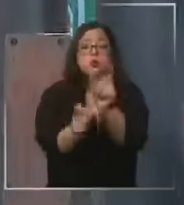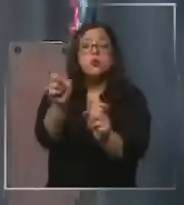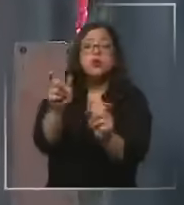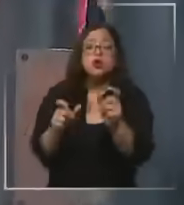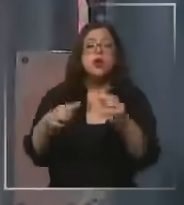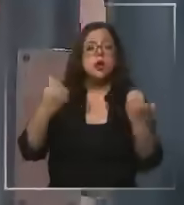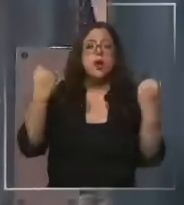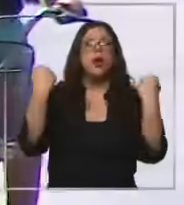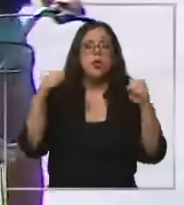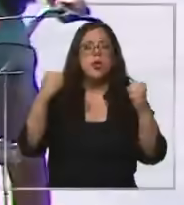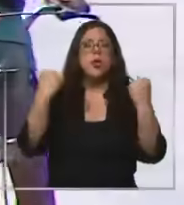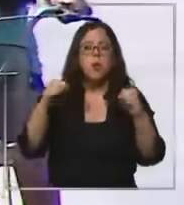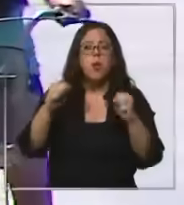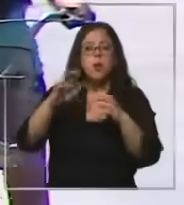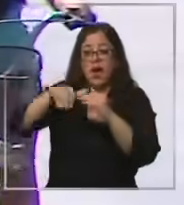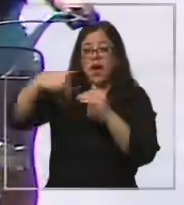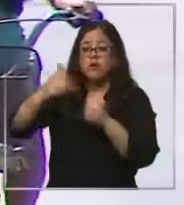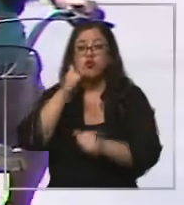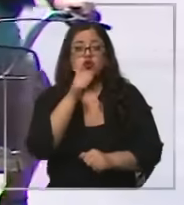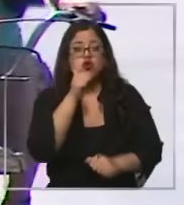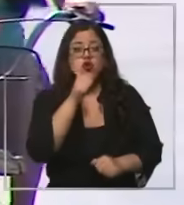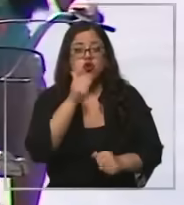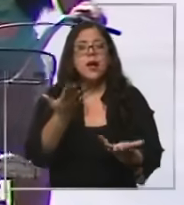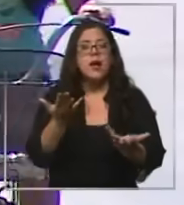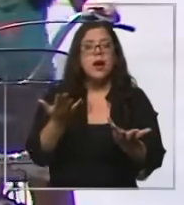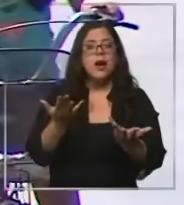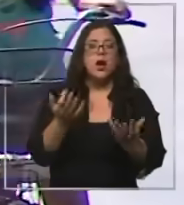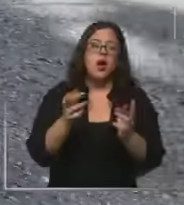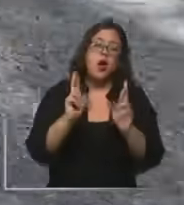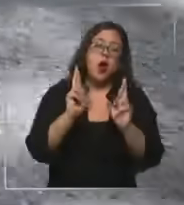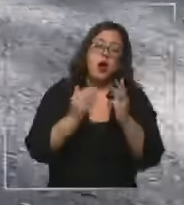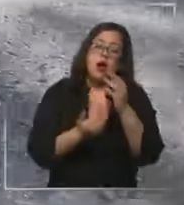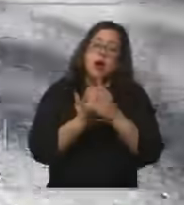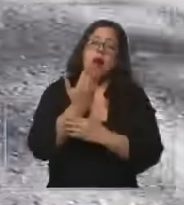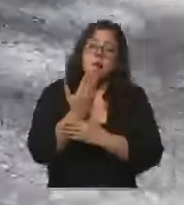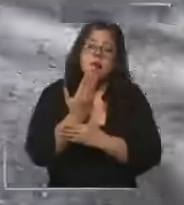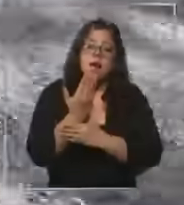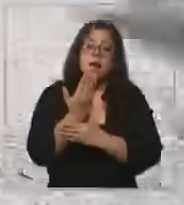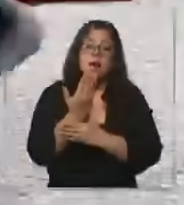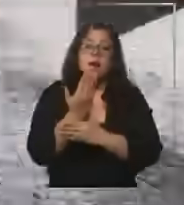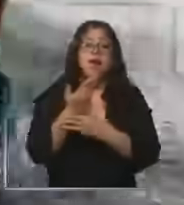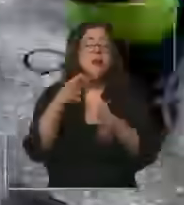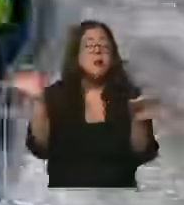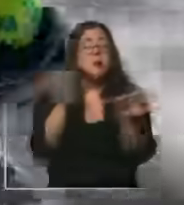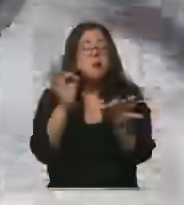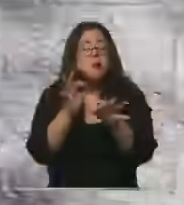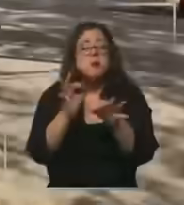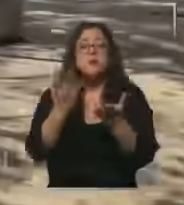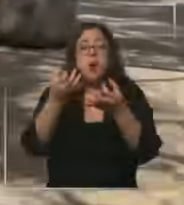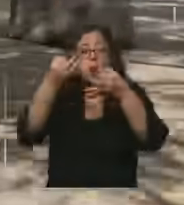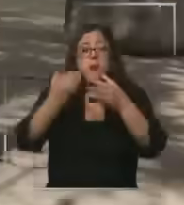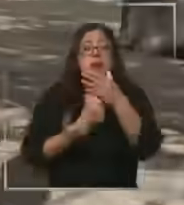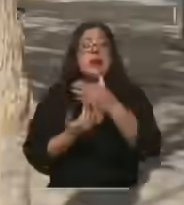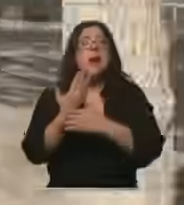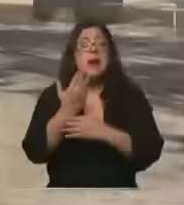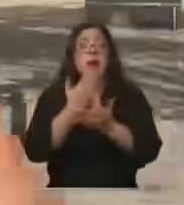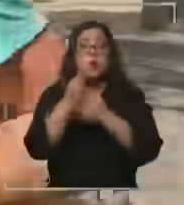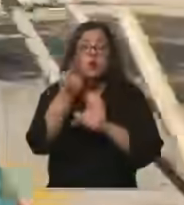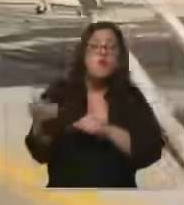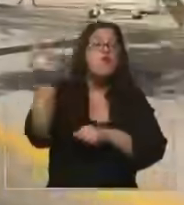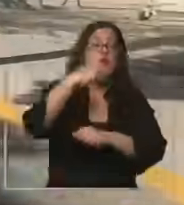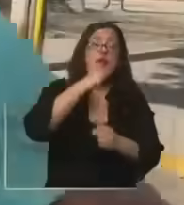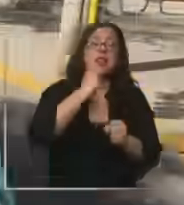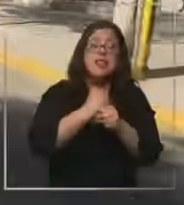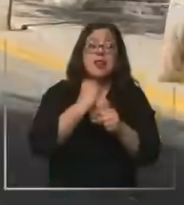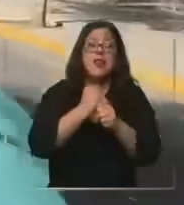que hace deporte al aire libre diariamente, hágalo durante la mañana. Ya le contaremos cuántos grados habrá cuando llegue del trabajo